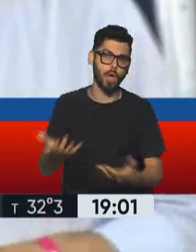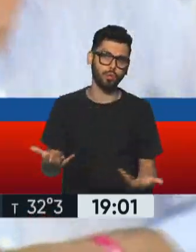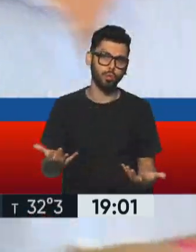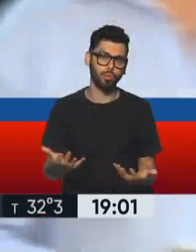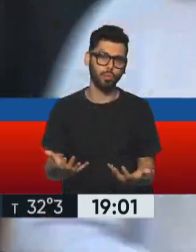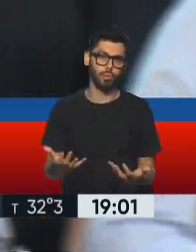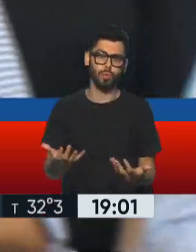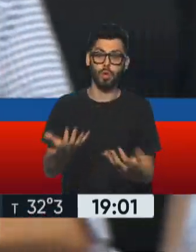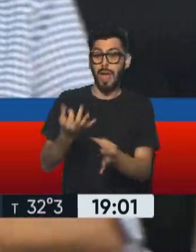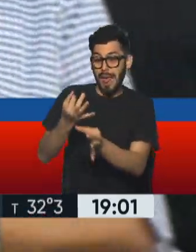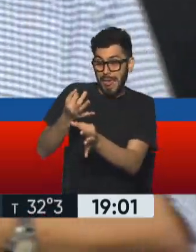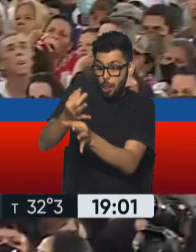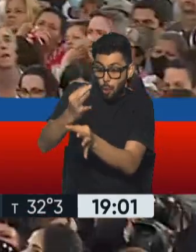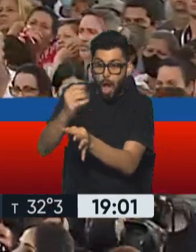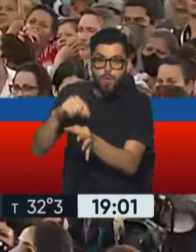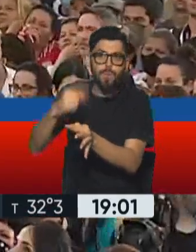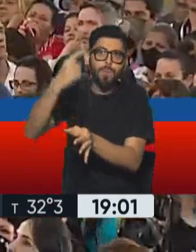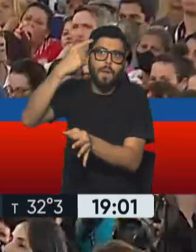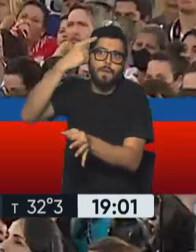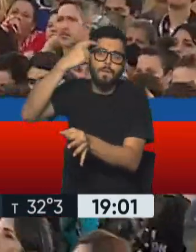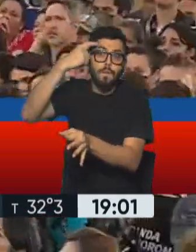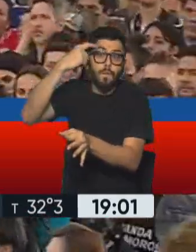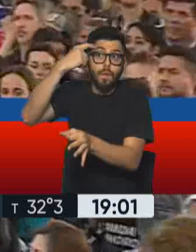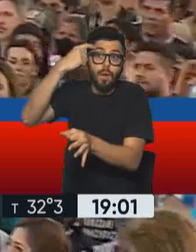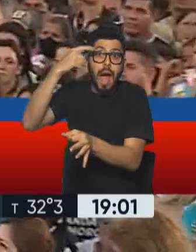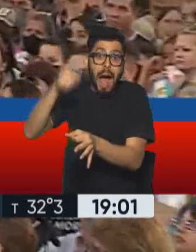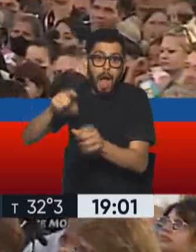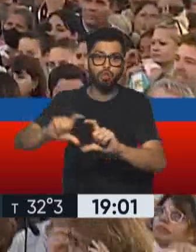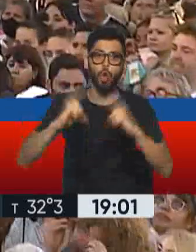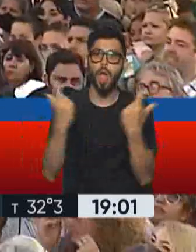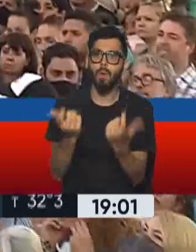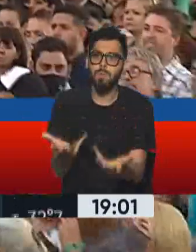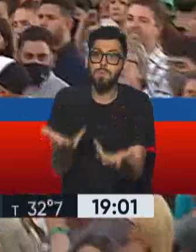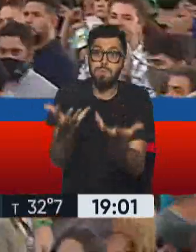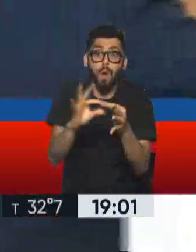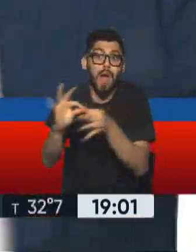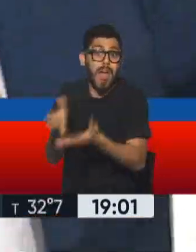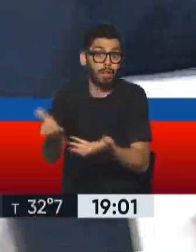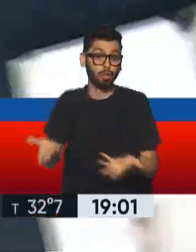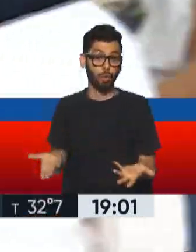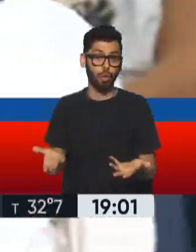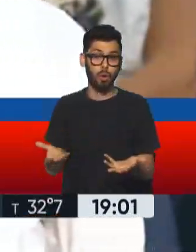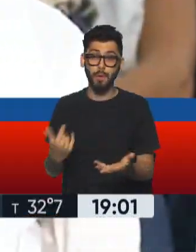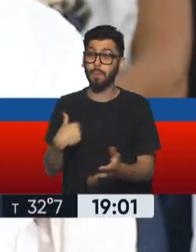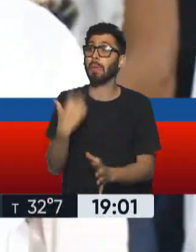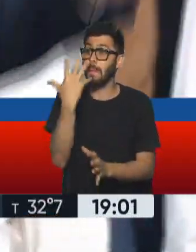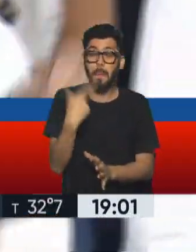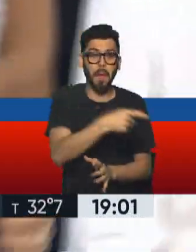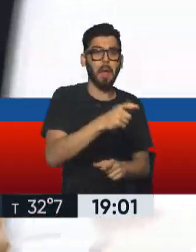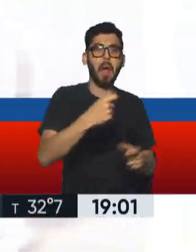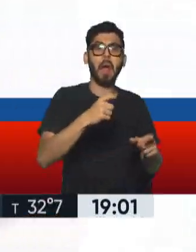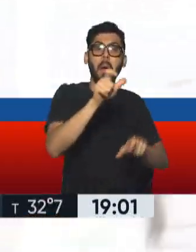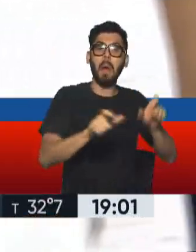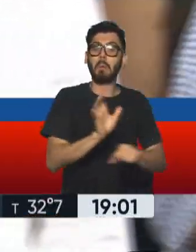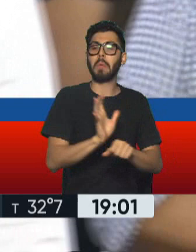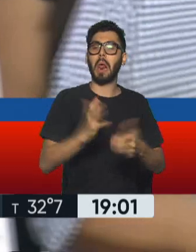en día la educación y el conocimiento es lo que hacen rico a las sociedades. A mí me encantaría que esos liberales que se llenan la